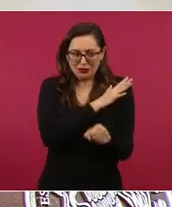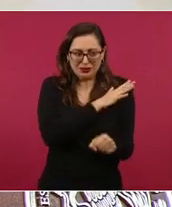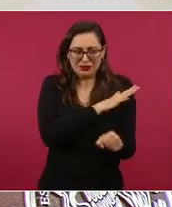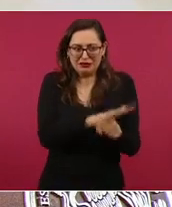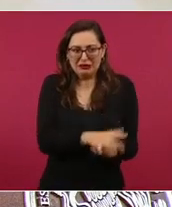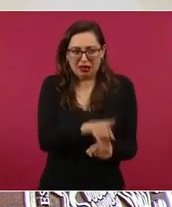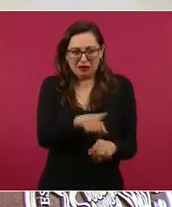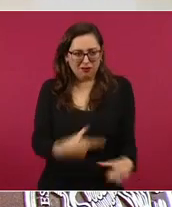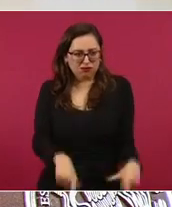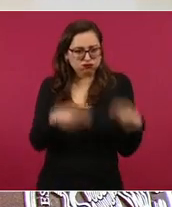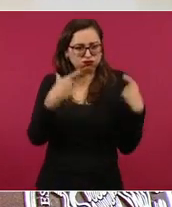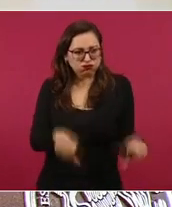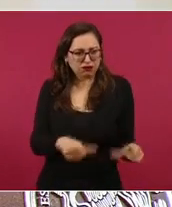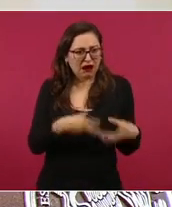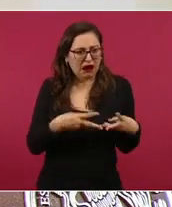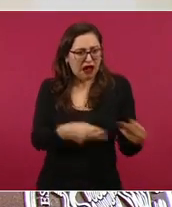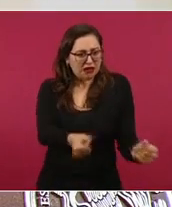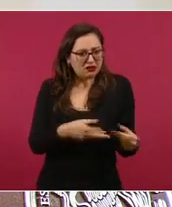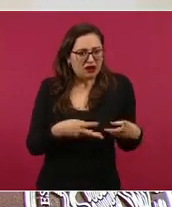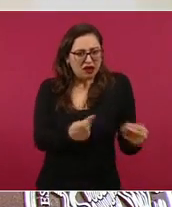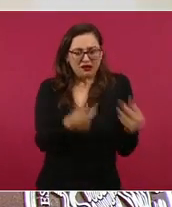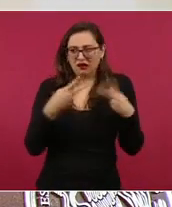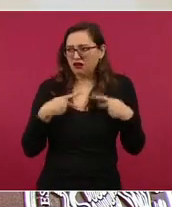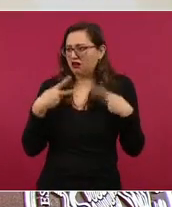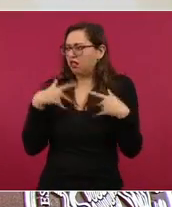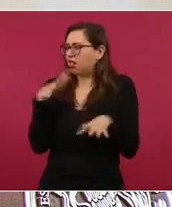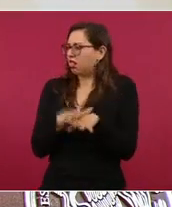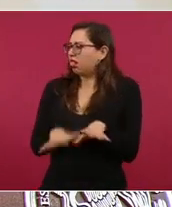gobierno rico con pueblo pobre.